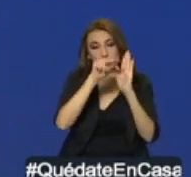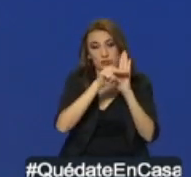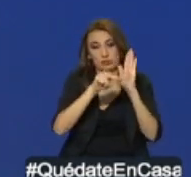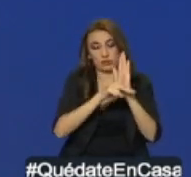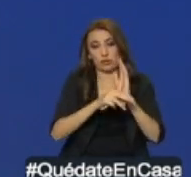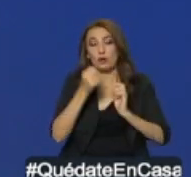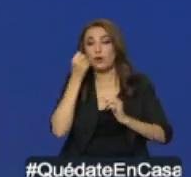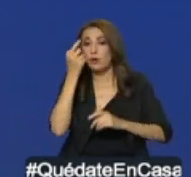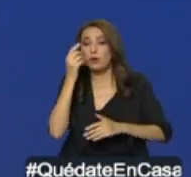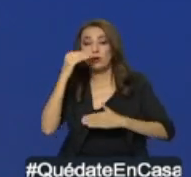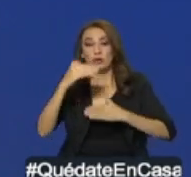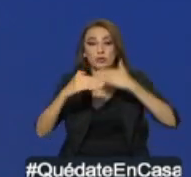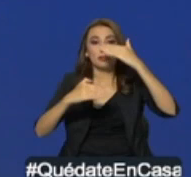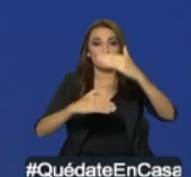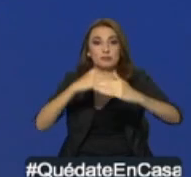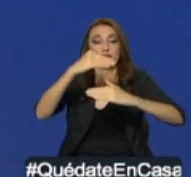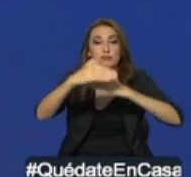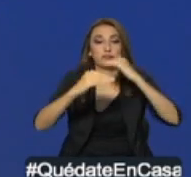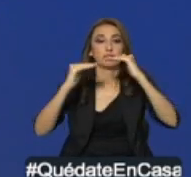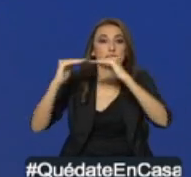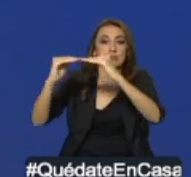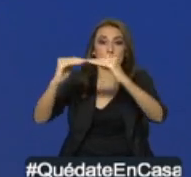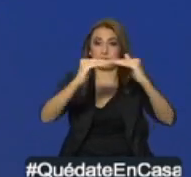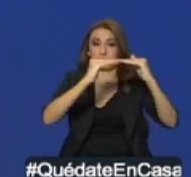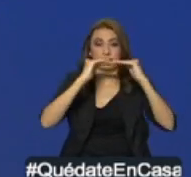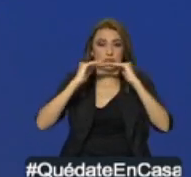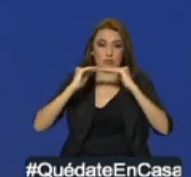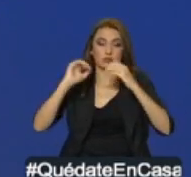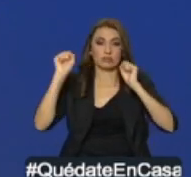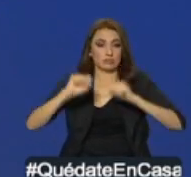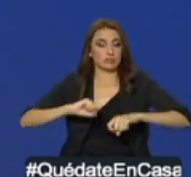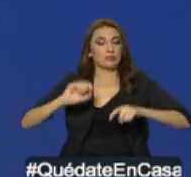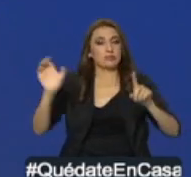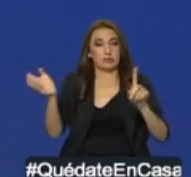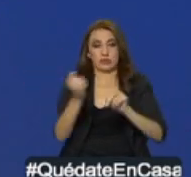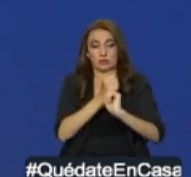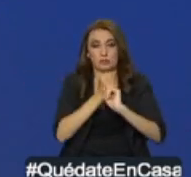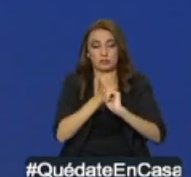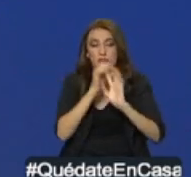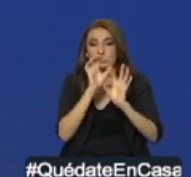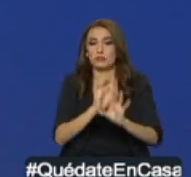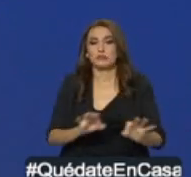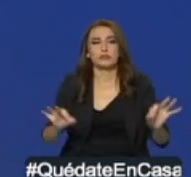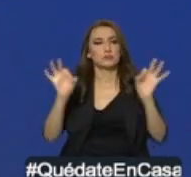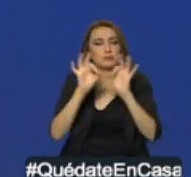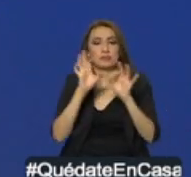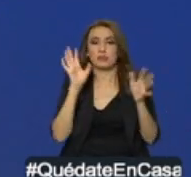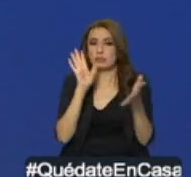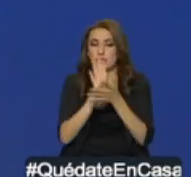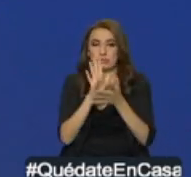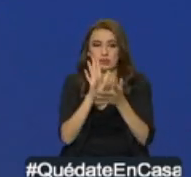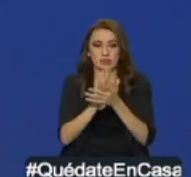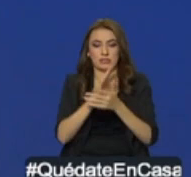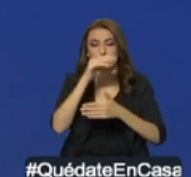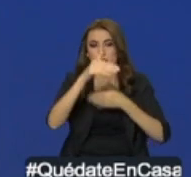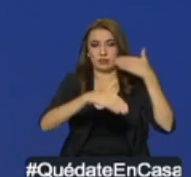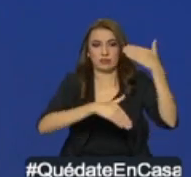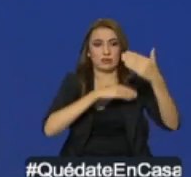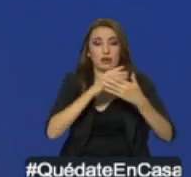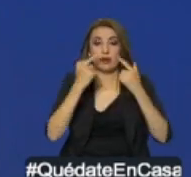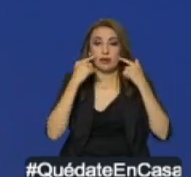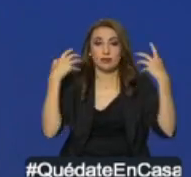entender que las cosas se están estabilizando lo cual nos daría un respiro enorme para lograr fortalecer la atención